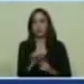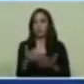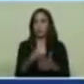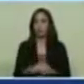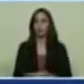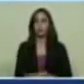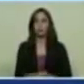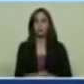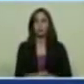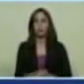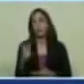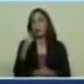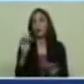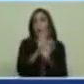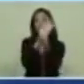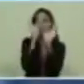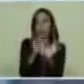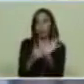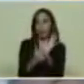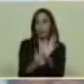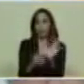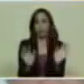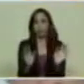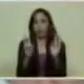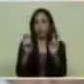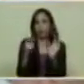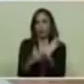y el mismo modelo nuevo,